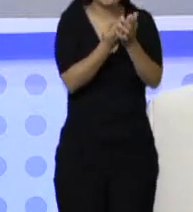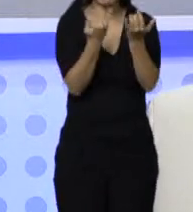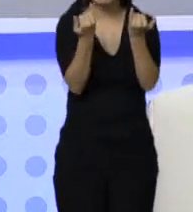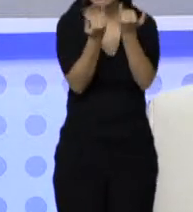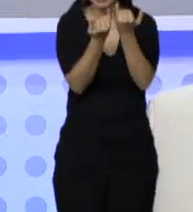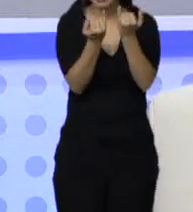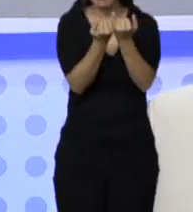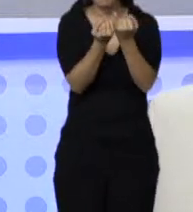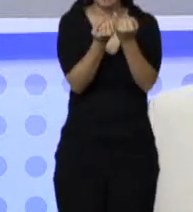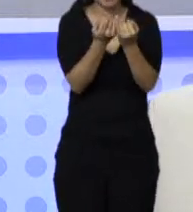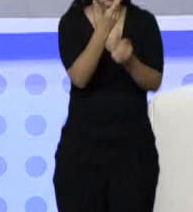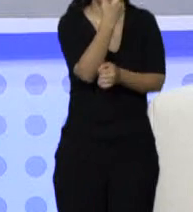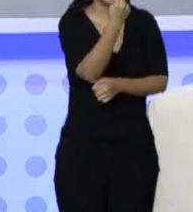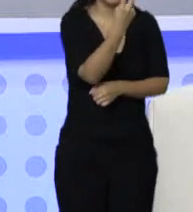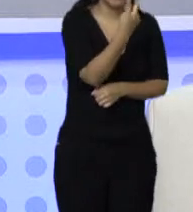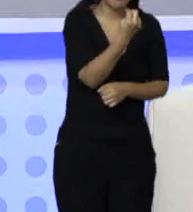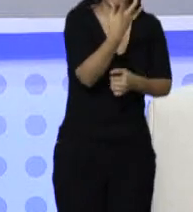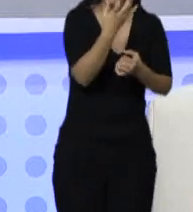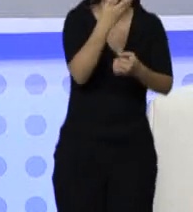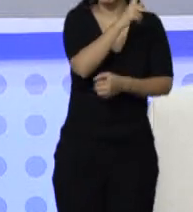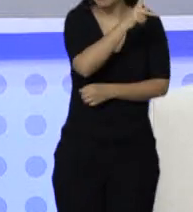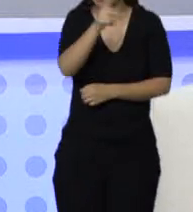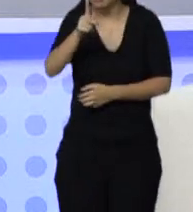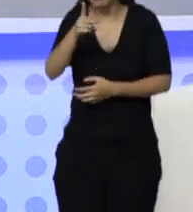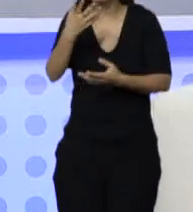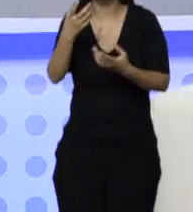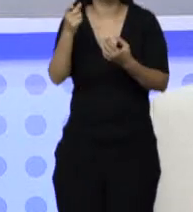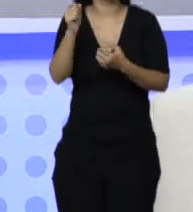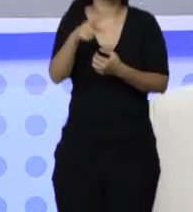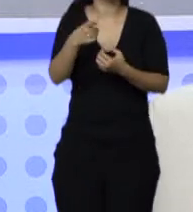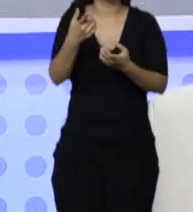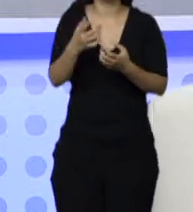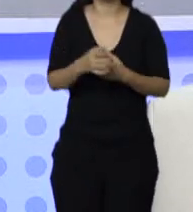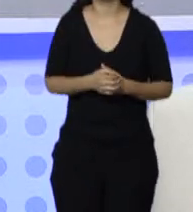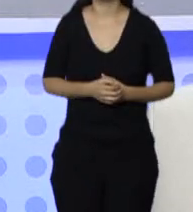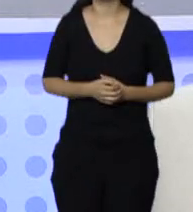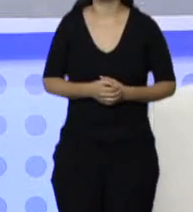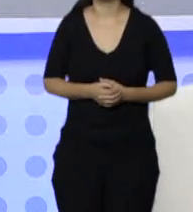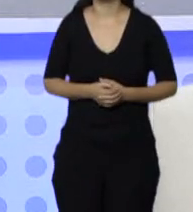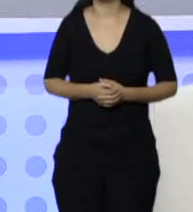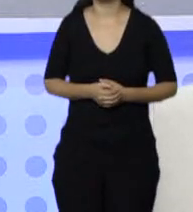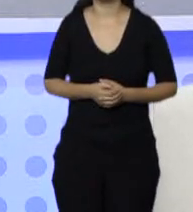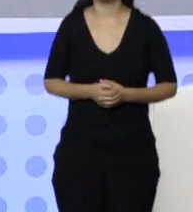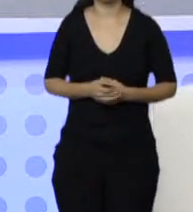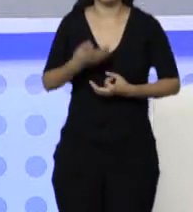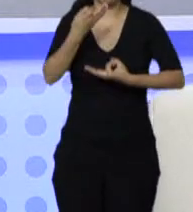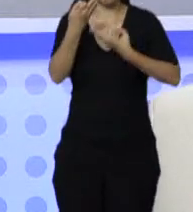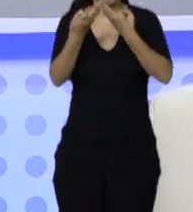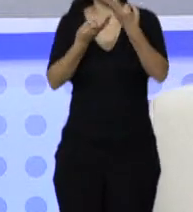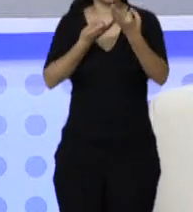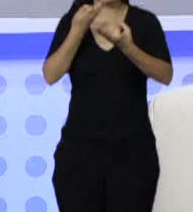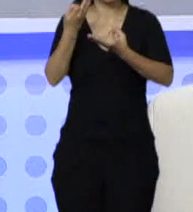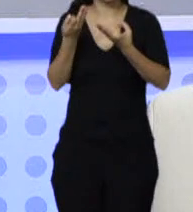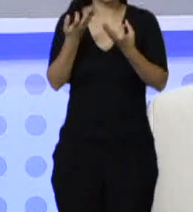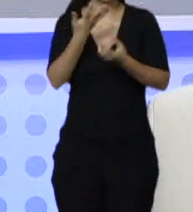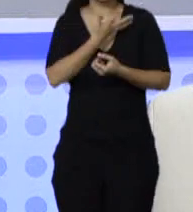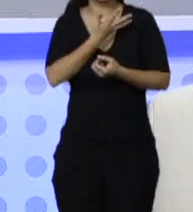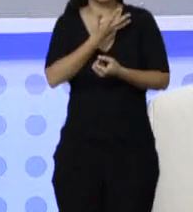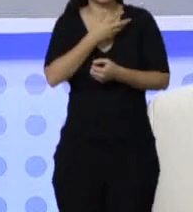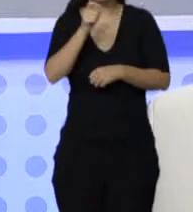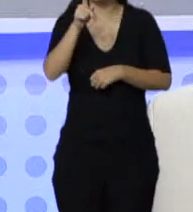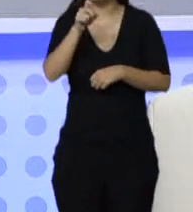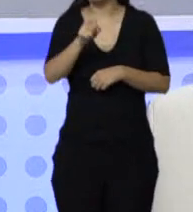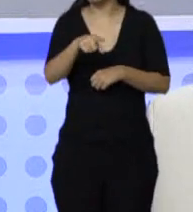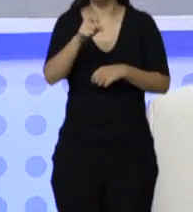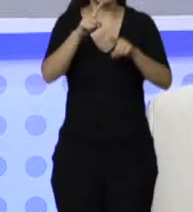en la televisión es el mismo que que se va a poder alcanzar a percibir a través de